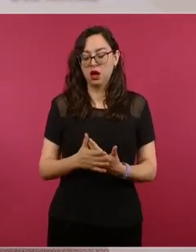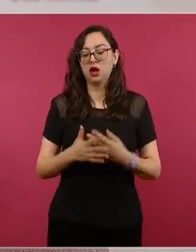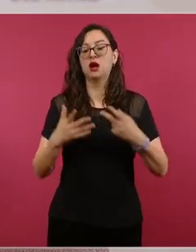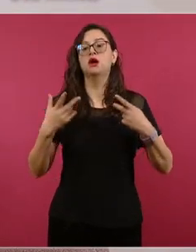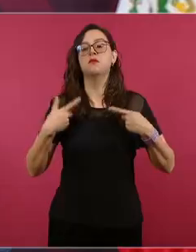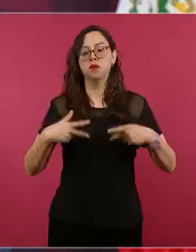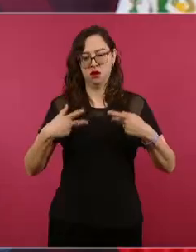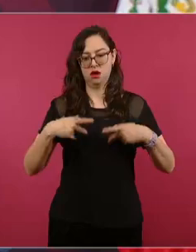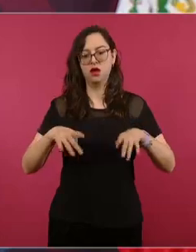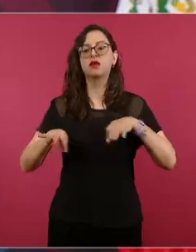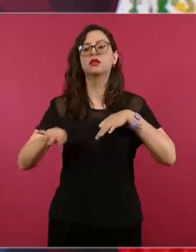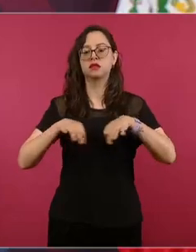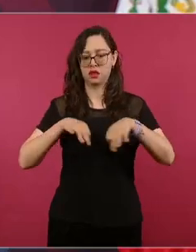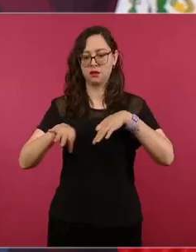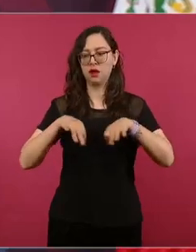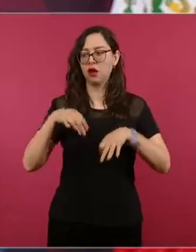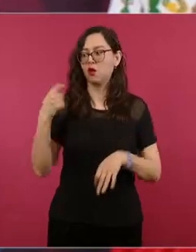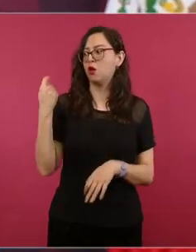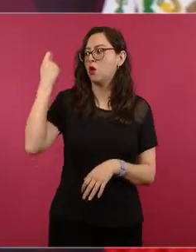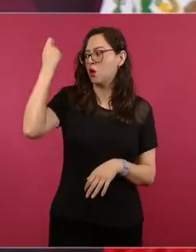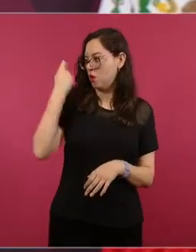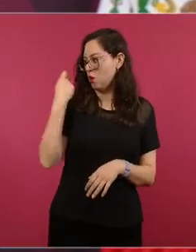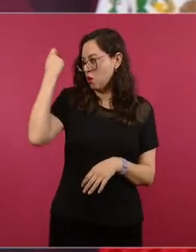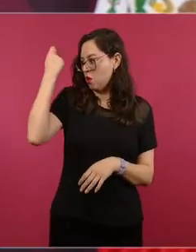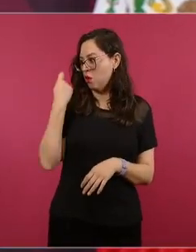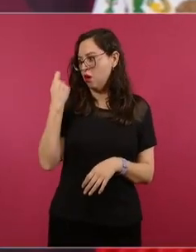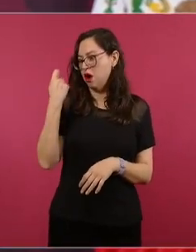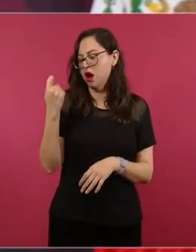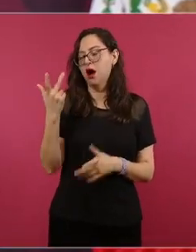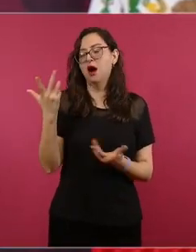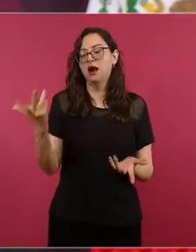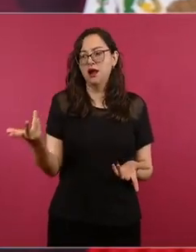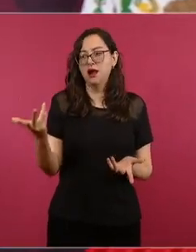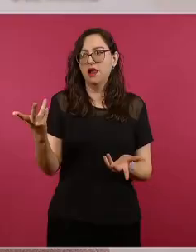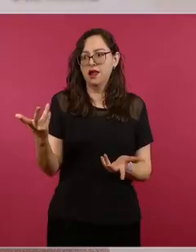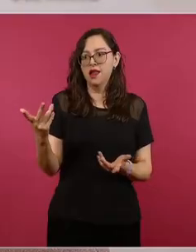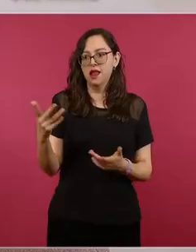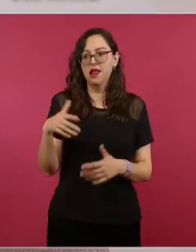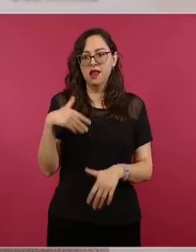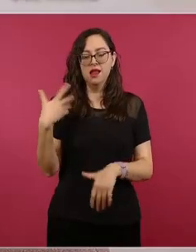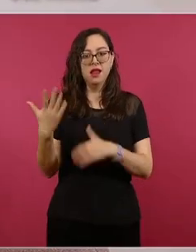hasta los que tienen ingresos